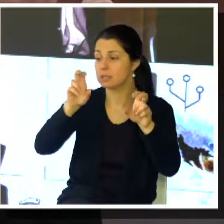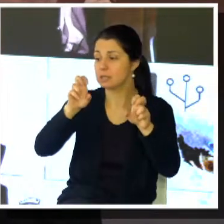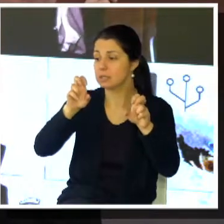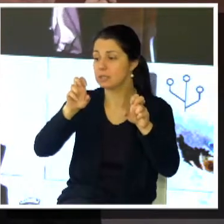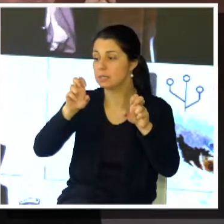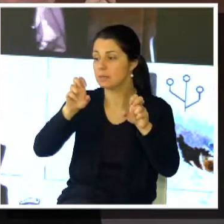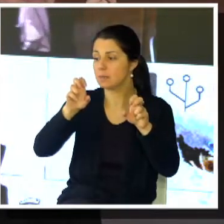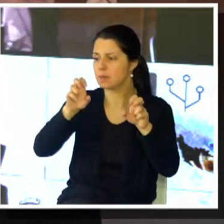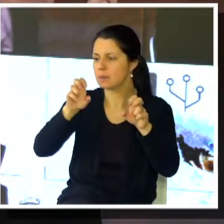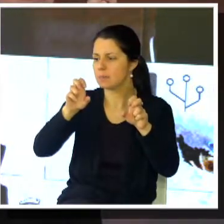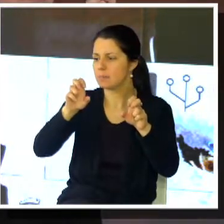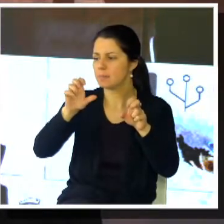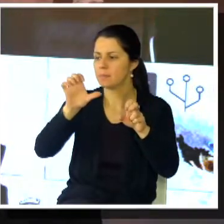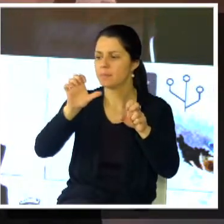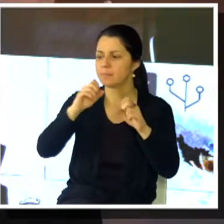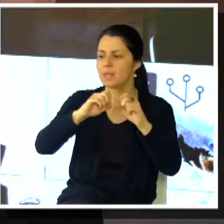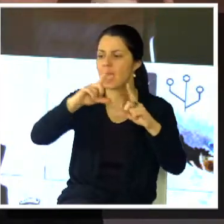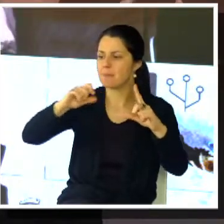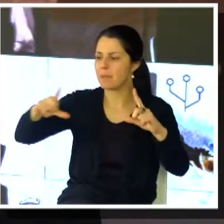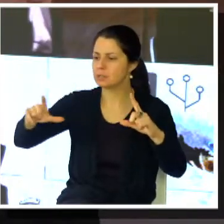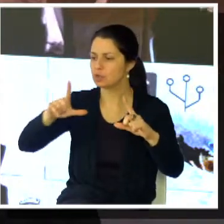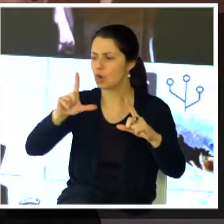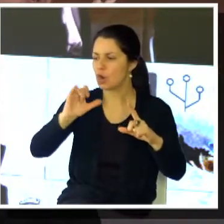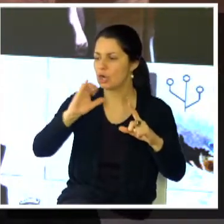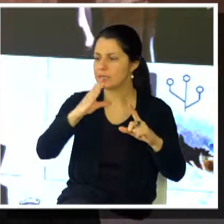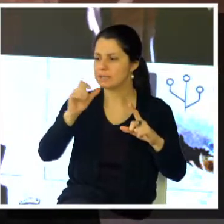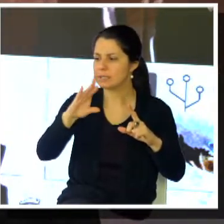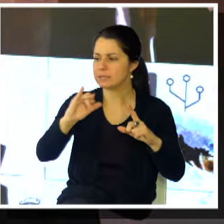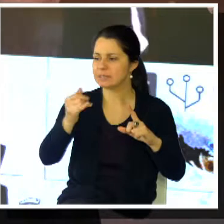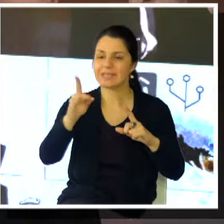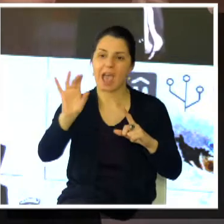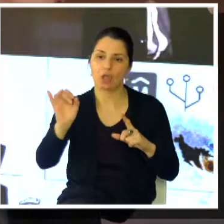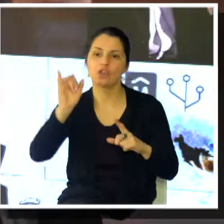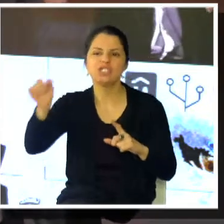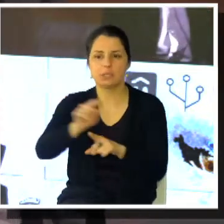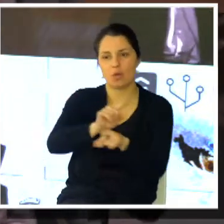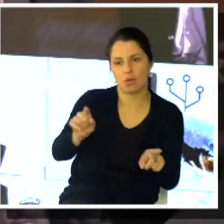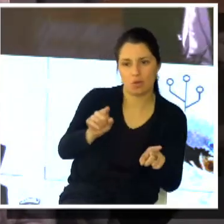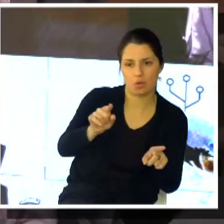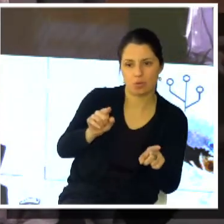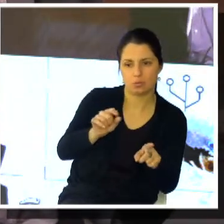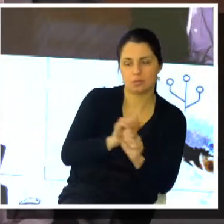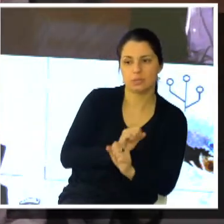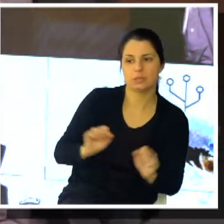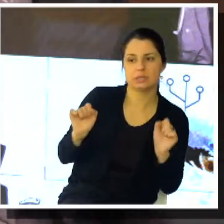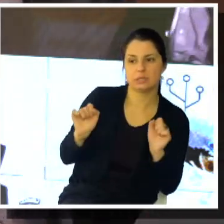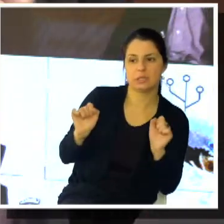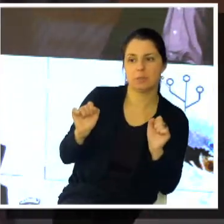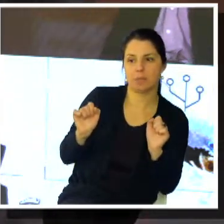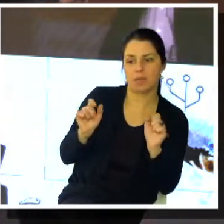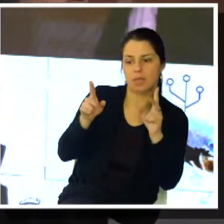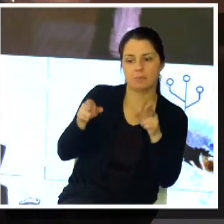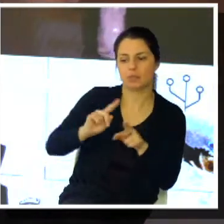uso del espectro licenciado y casos de uso que podrían o no aplicar a porciones de espectro no